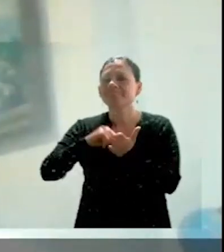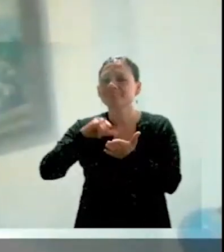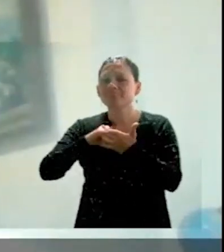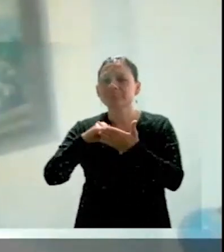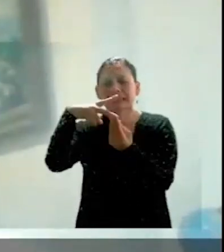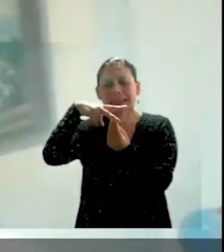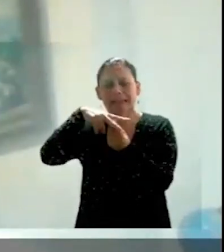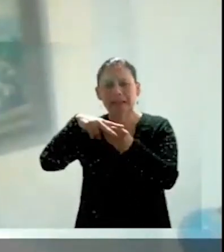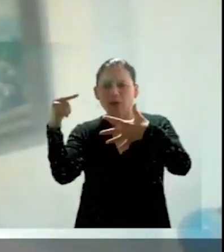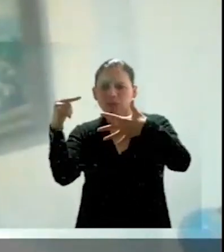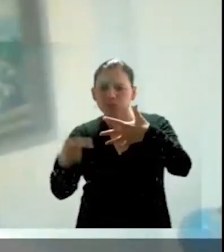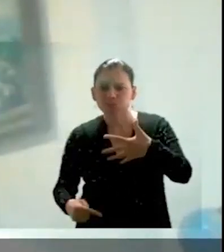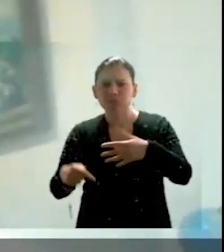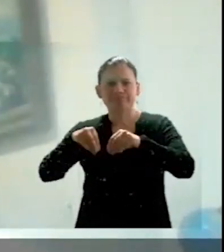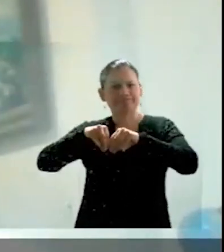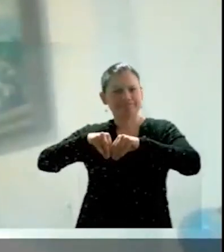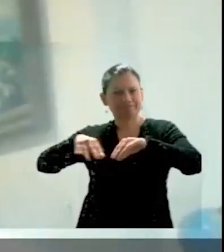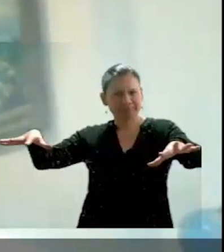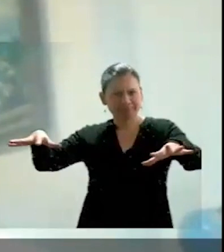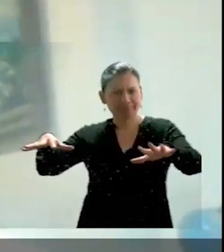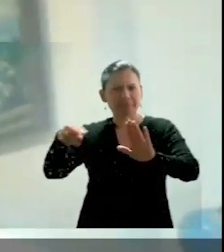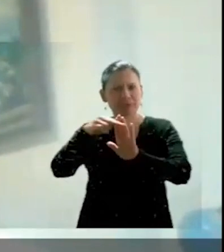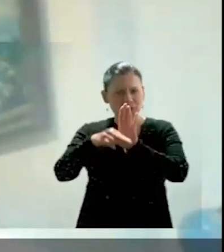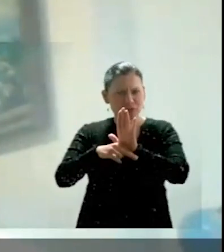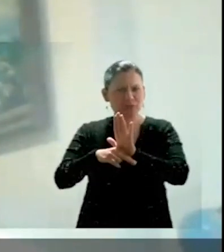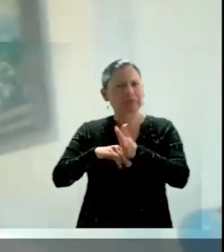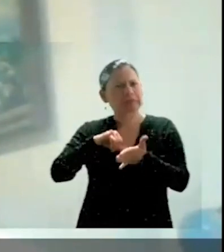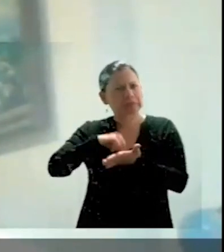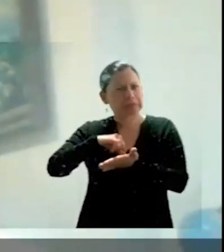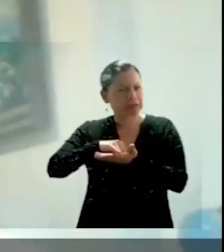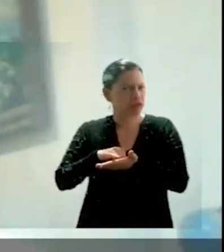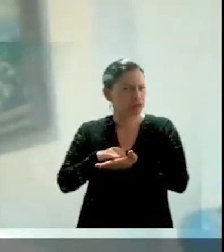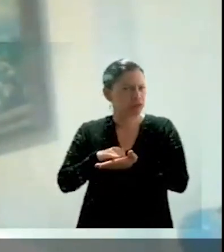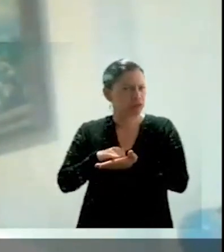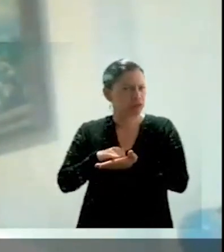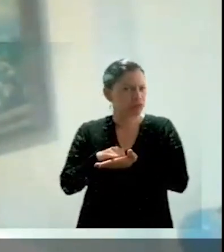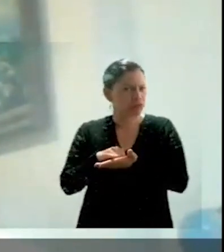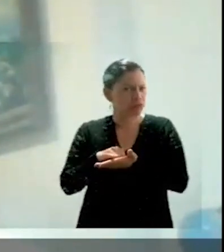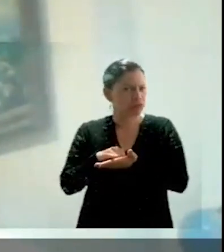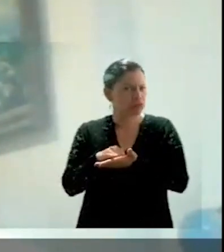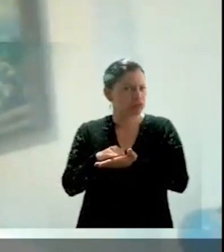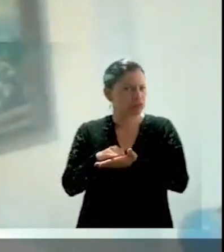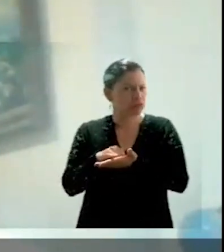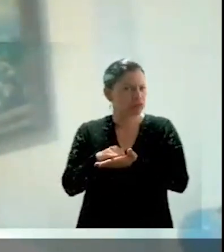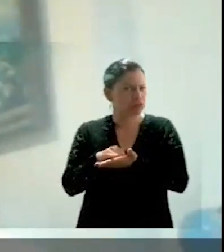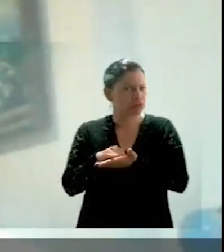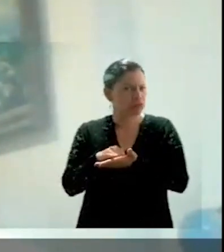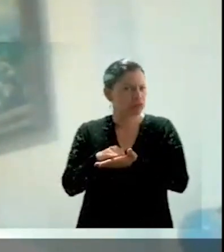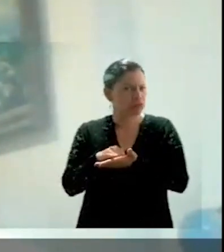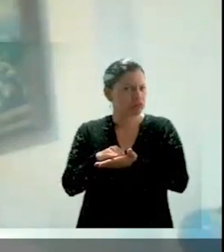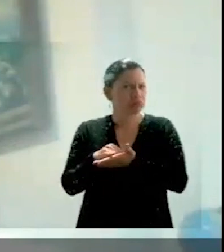que amplificadores que de los que hablábamos han sido maneras de ir